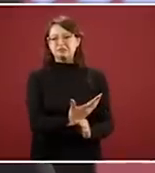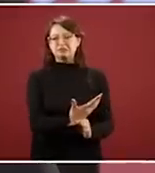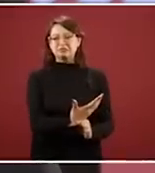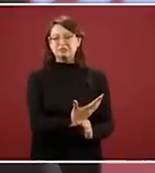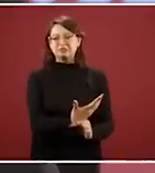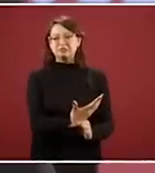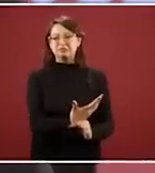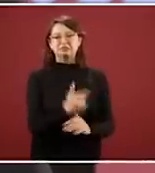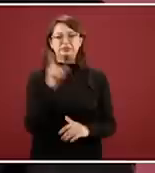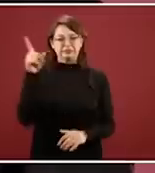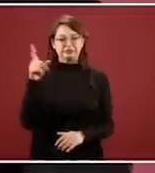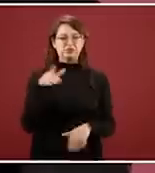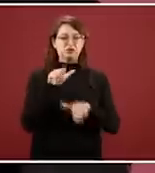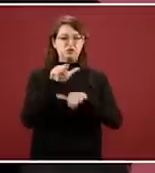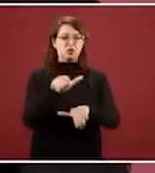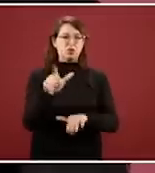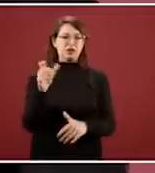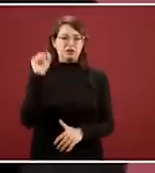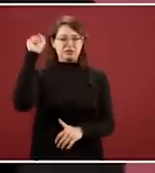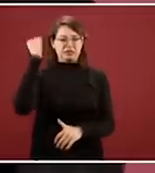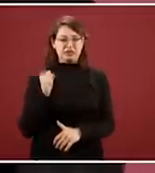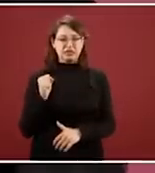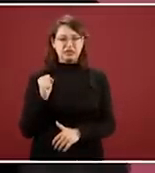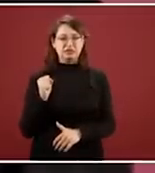en el caso de Sinaloa,